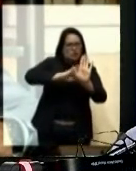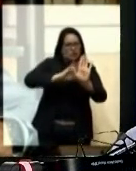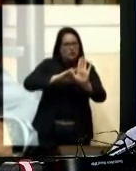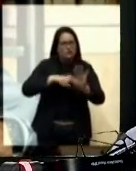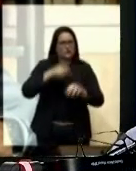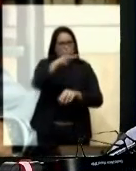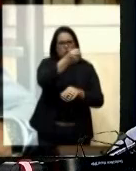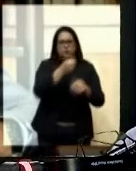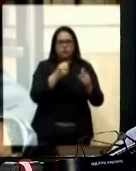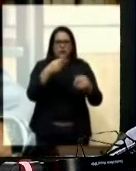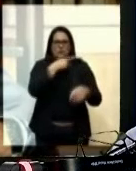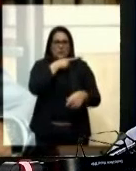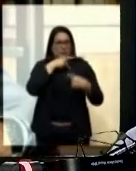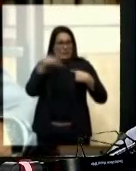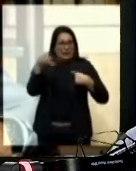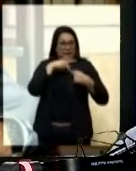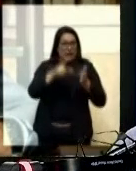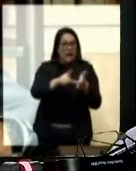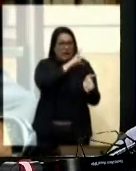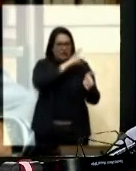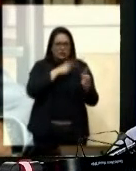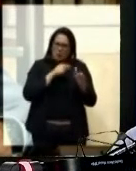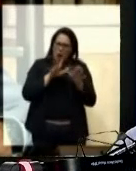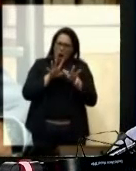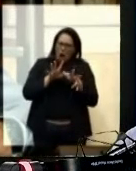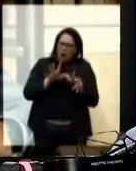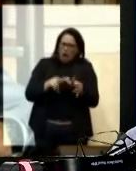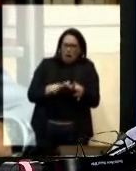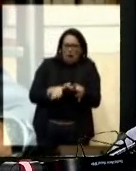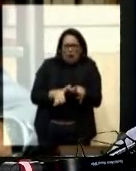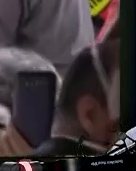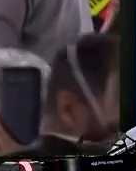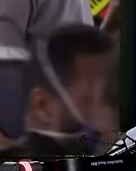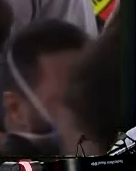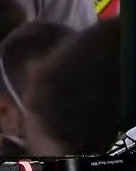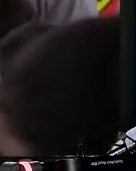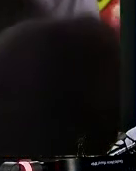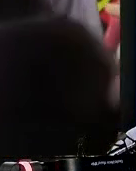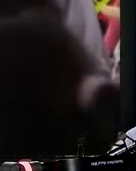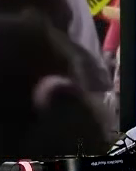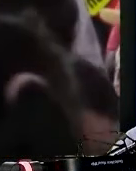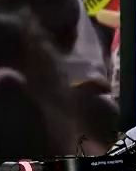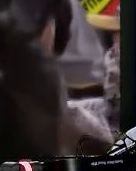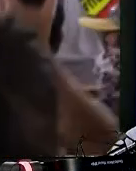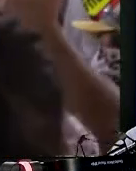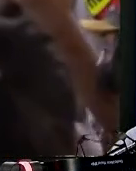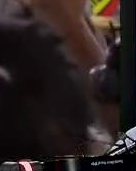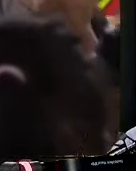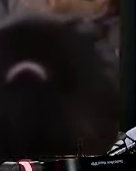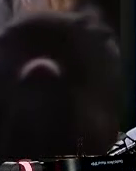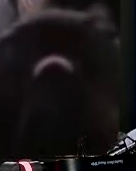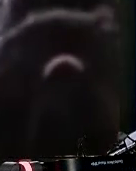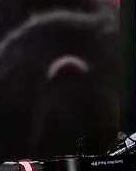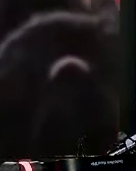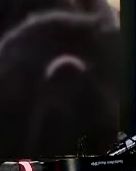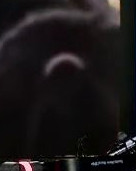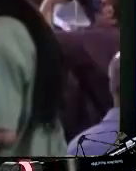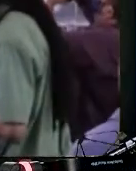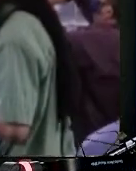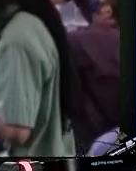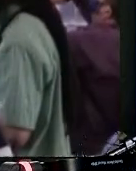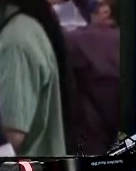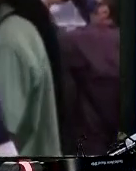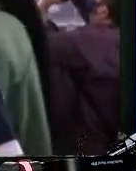7, 8% de las intenciones de votos. Entonces, hay un gran descrédito de la clase política, de las